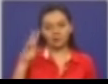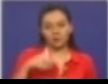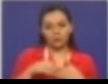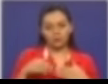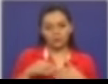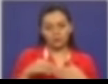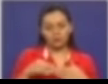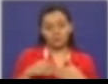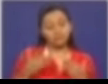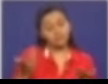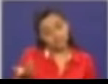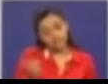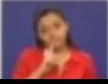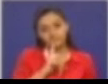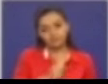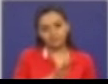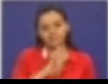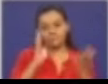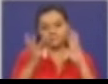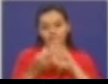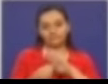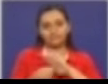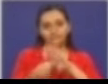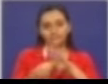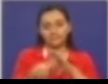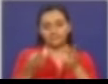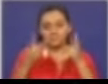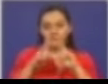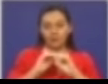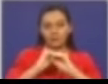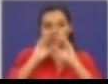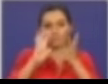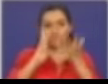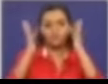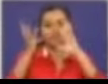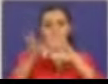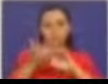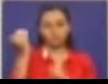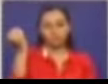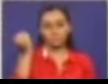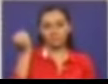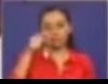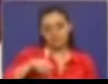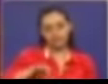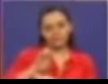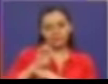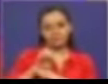$1,947. Esta es nuestra revolución ciudadana, que también es la revolución de los jubilados de la